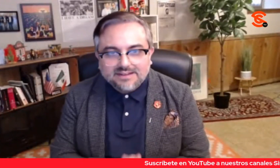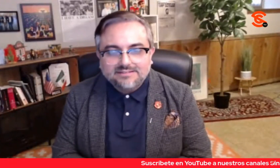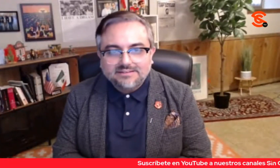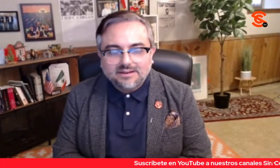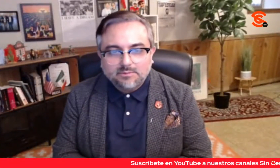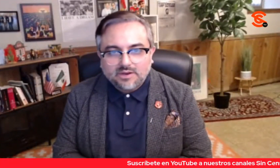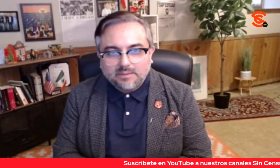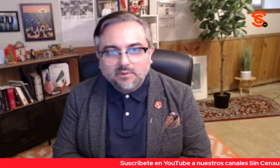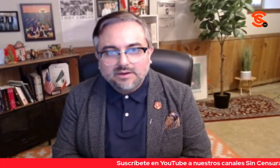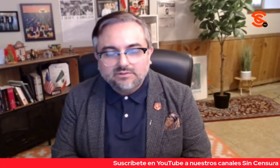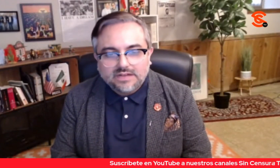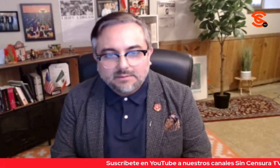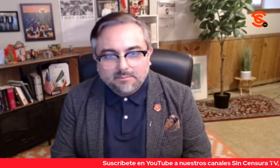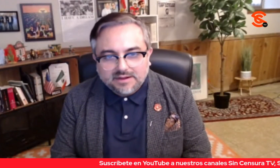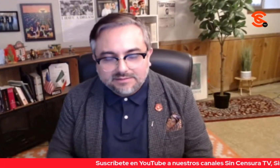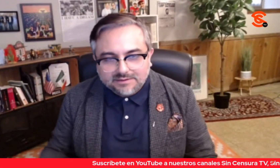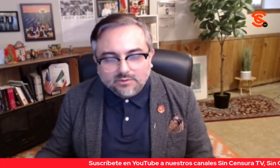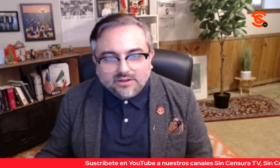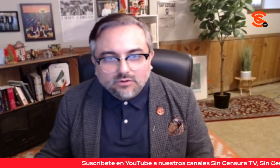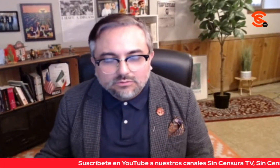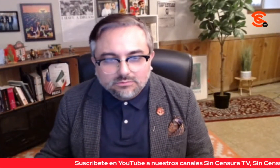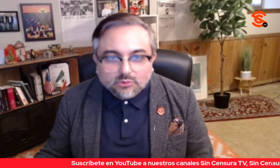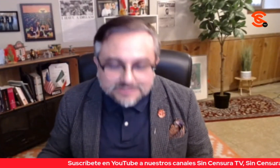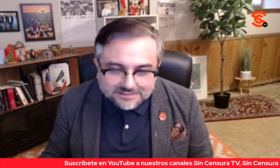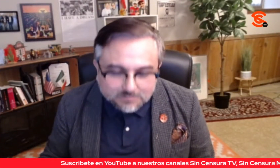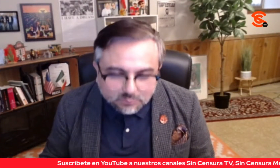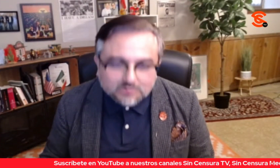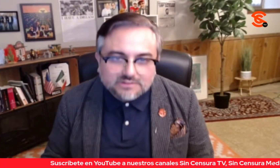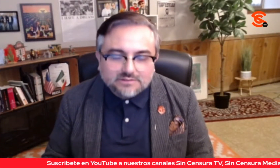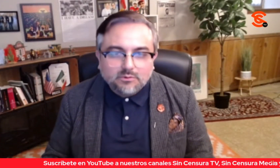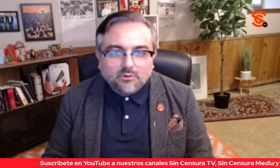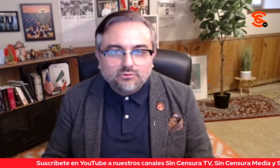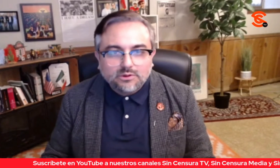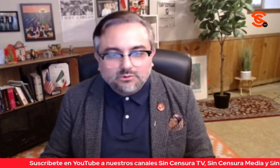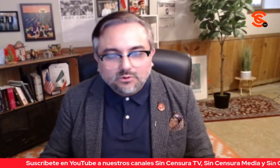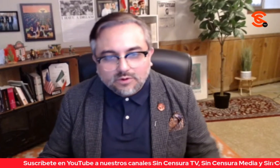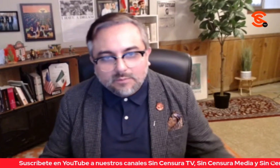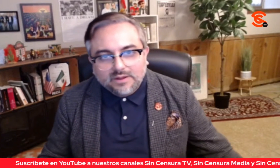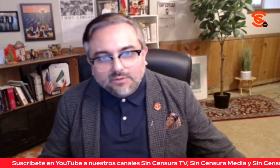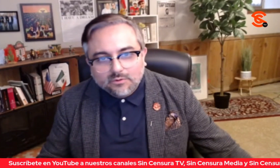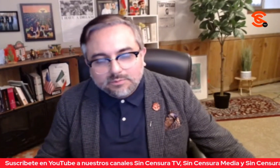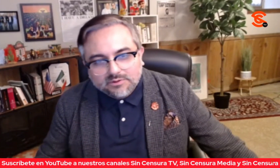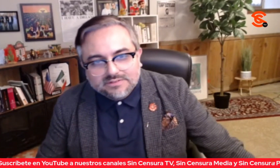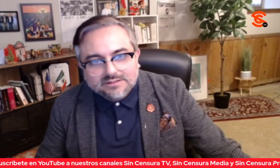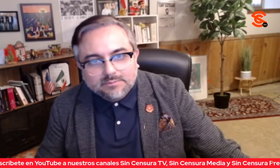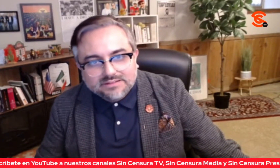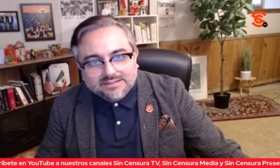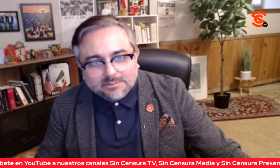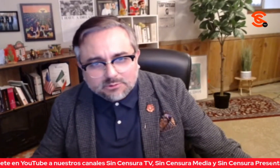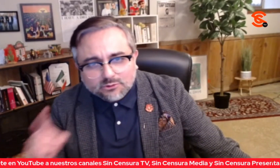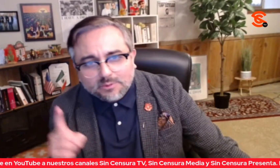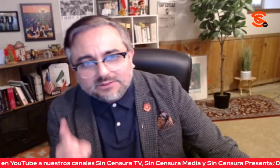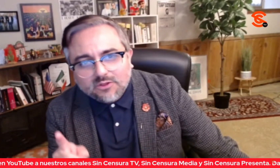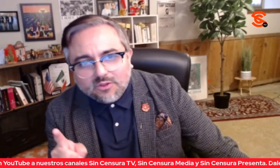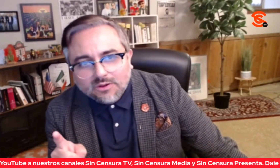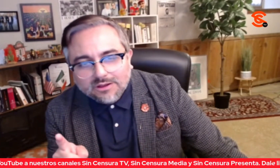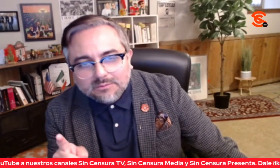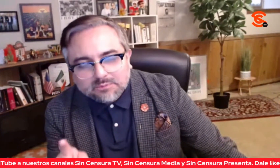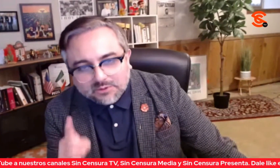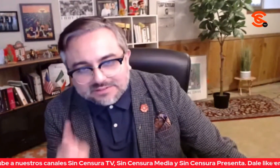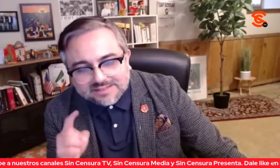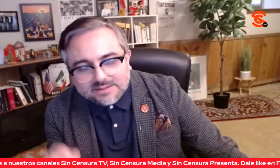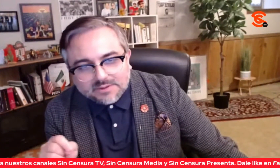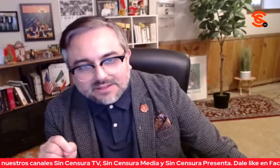muchísimas ganas y le pido al equipo que nos grabe para saludar con muchísimo gusto a nuestro colaborador, periodista independiente, pero sobre